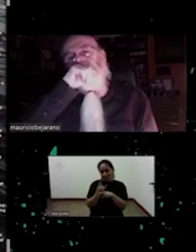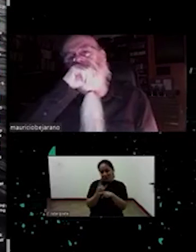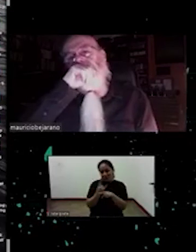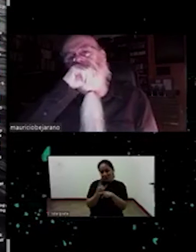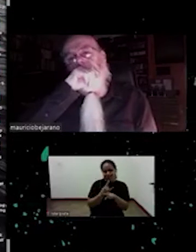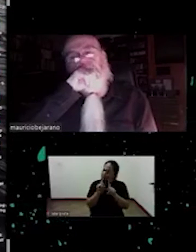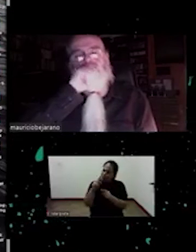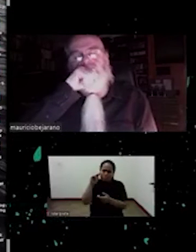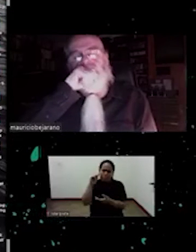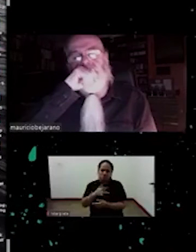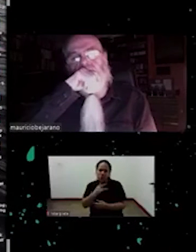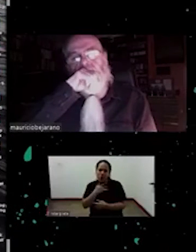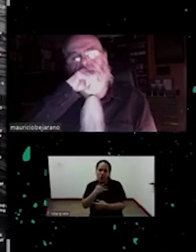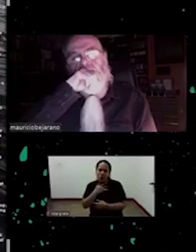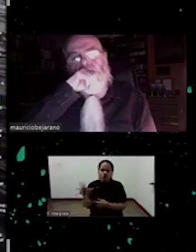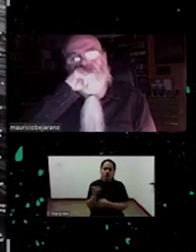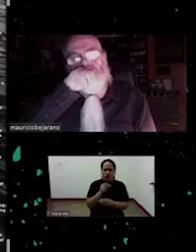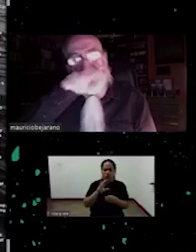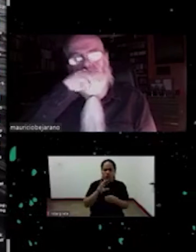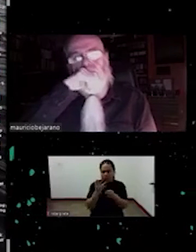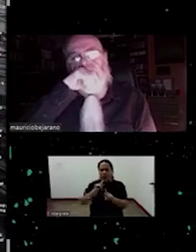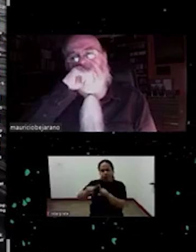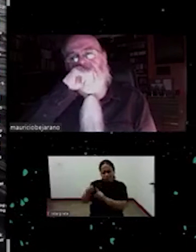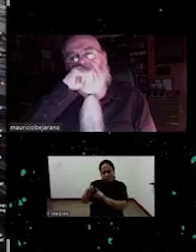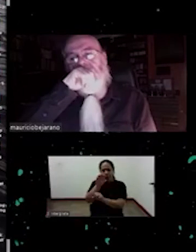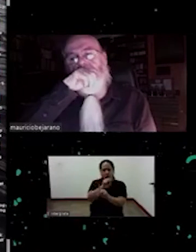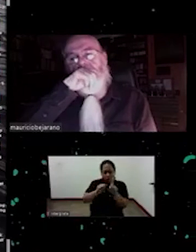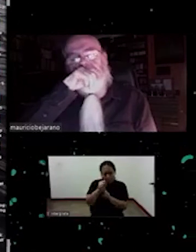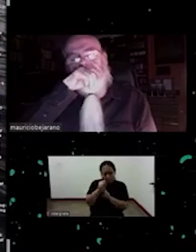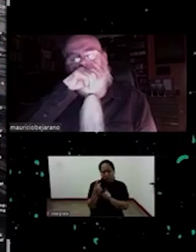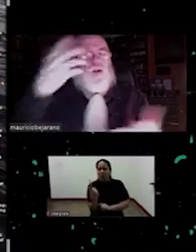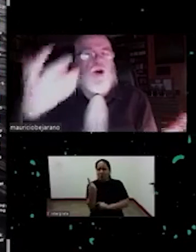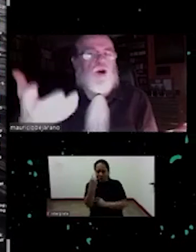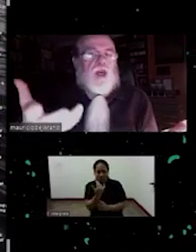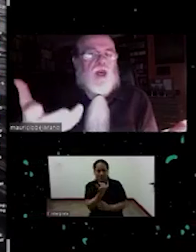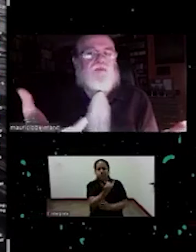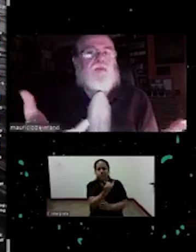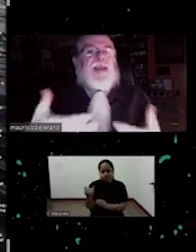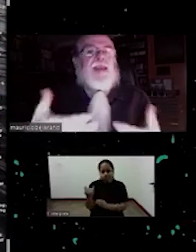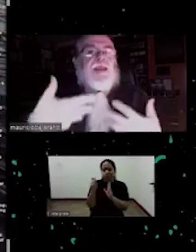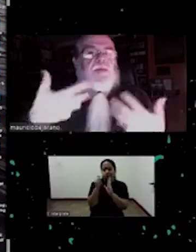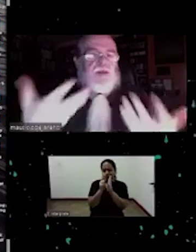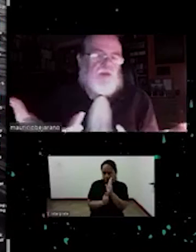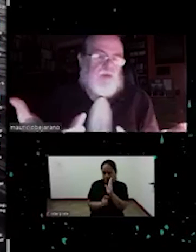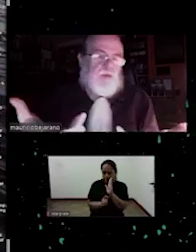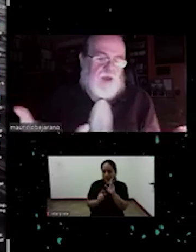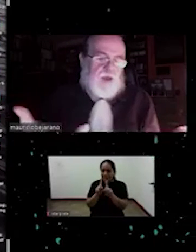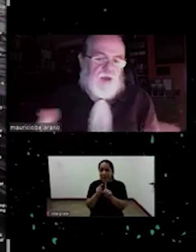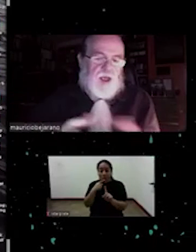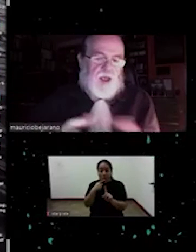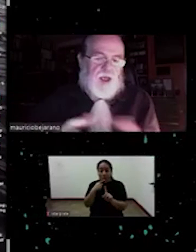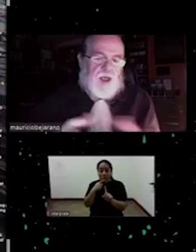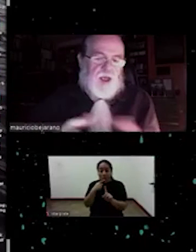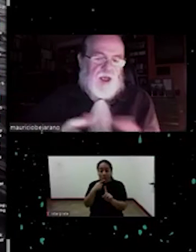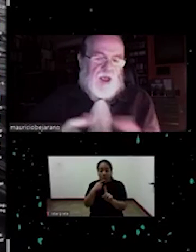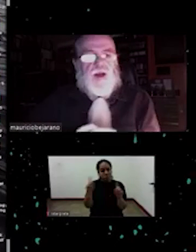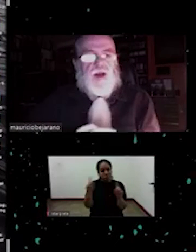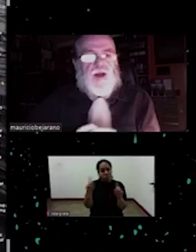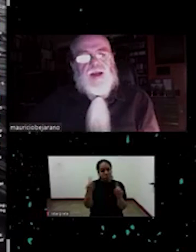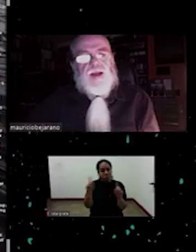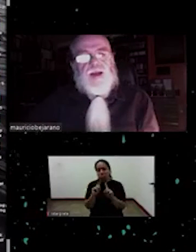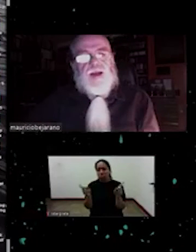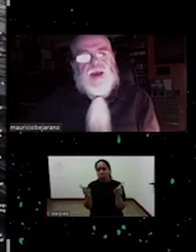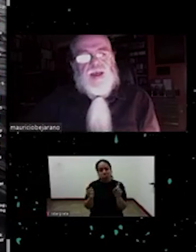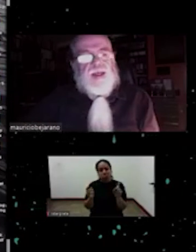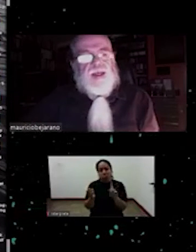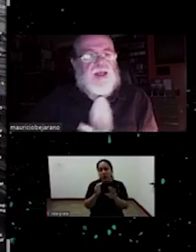tienen un contenido social y un contenido político, pero no explícitamente en mi caso particular. Es